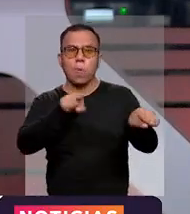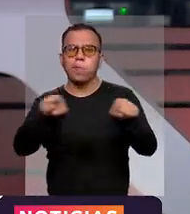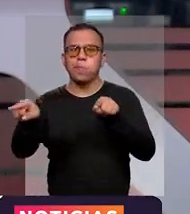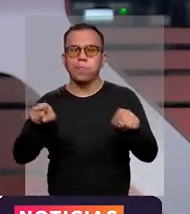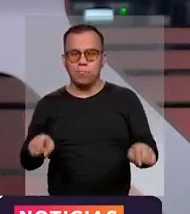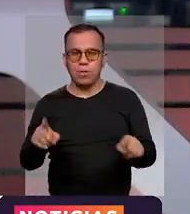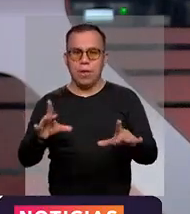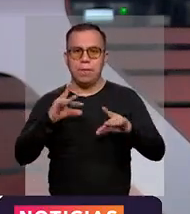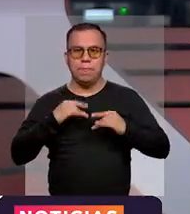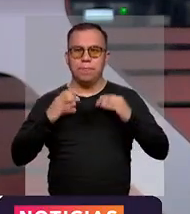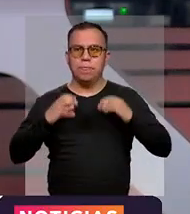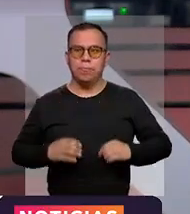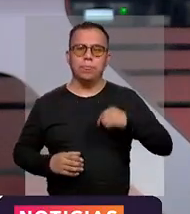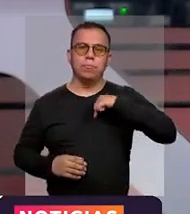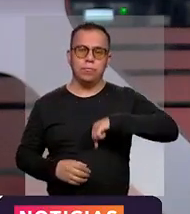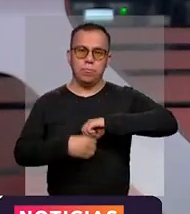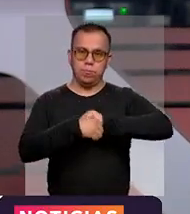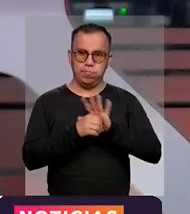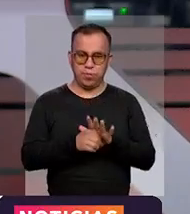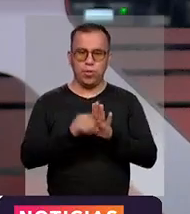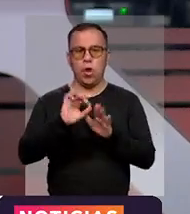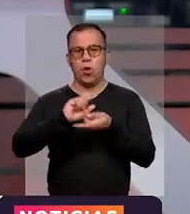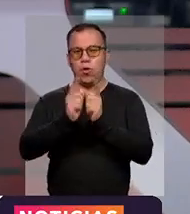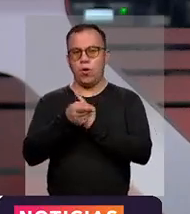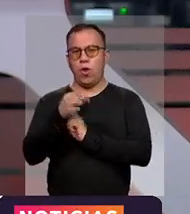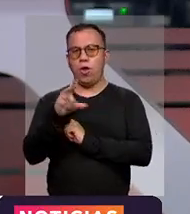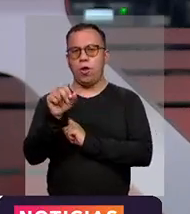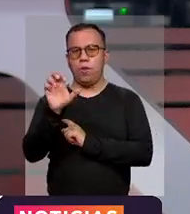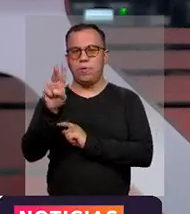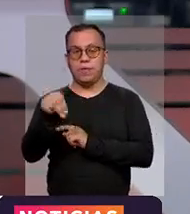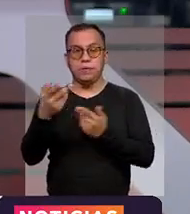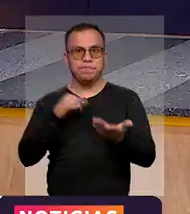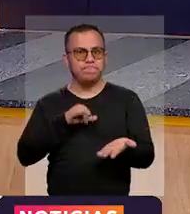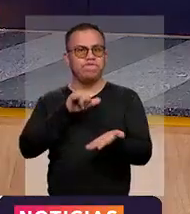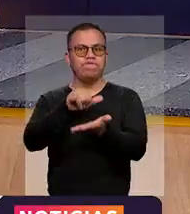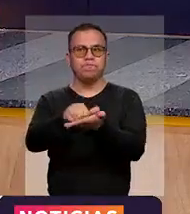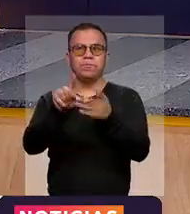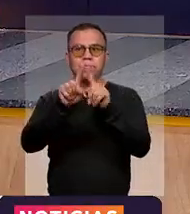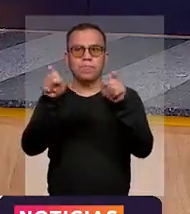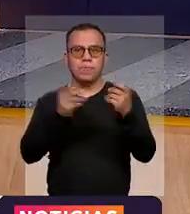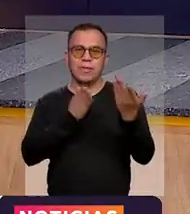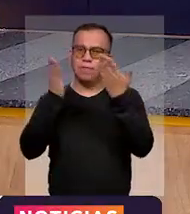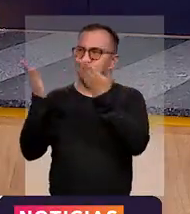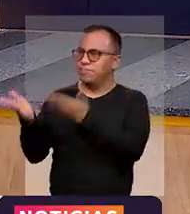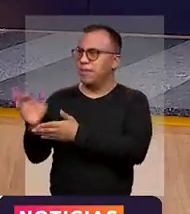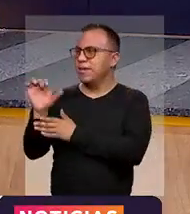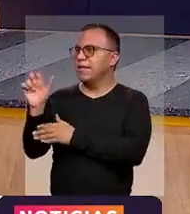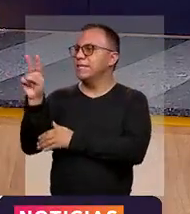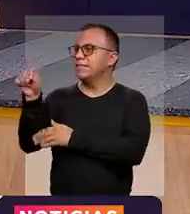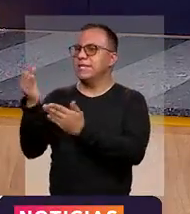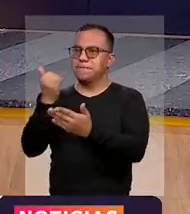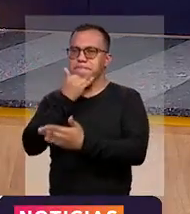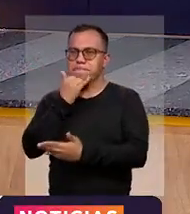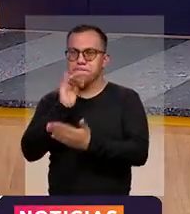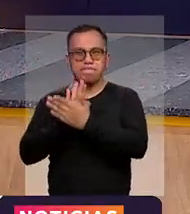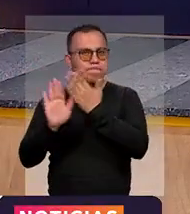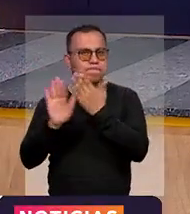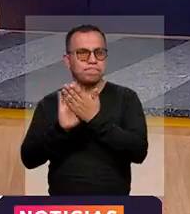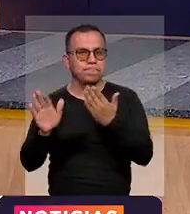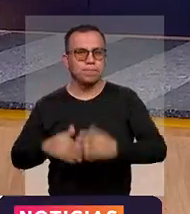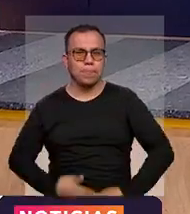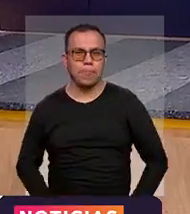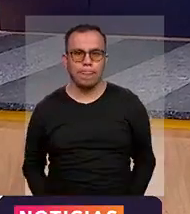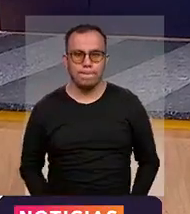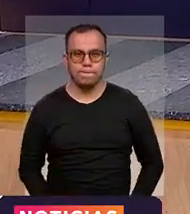están contagiadas con la nueva variante Omicron. ¿Qué pasará con los viajeros afectados? Volvemos con usted, Cristian.